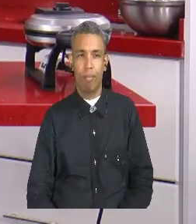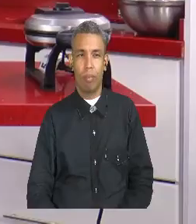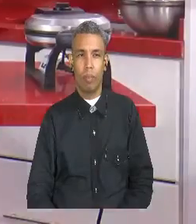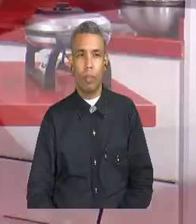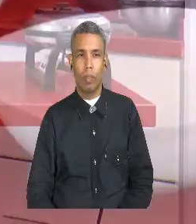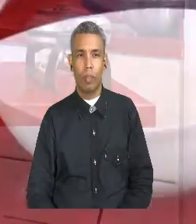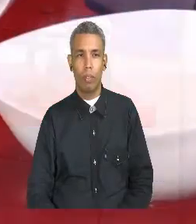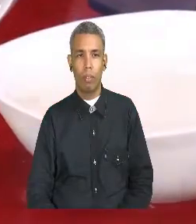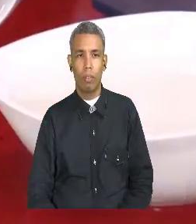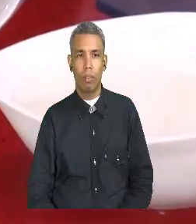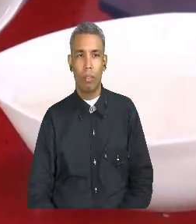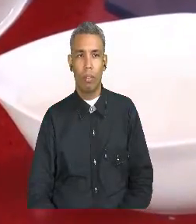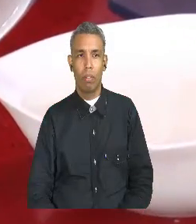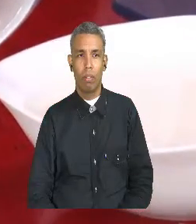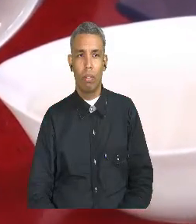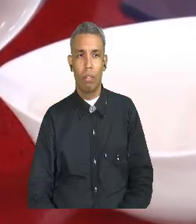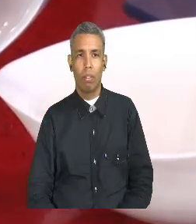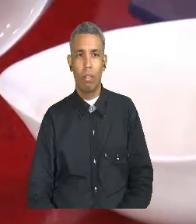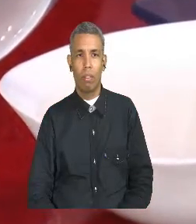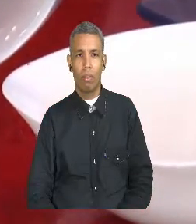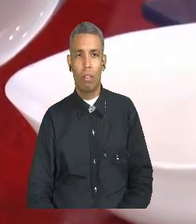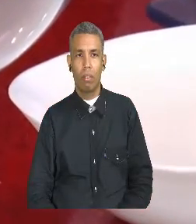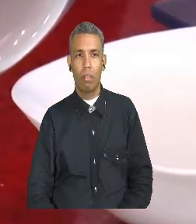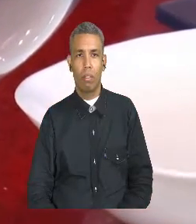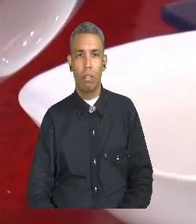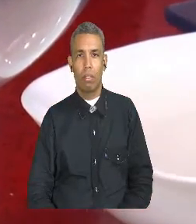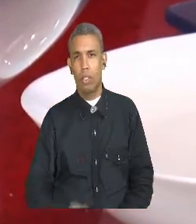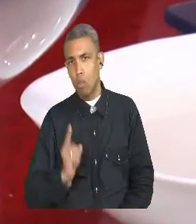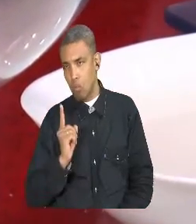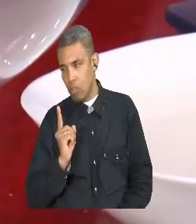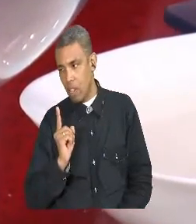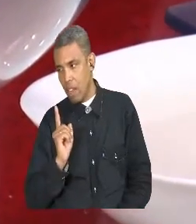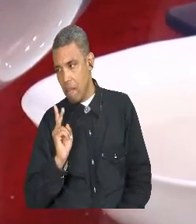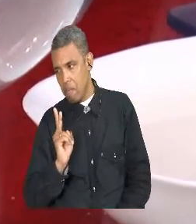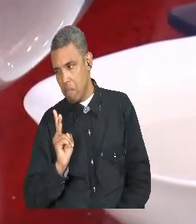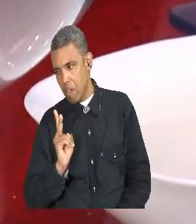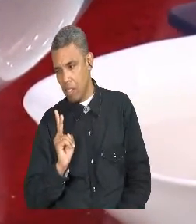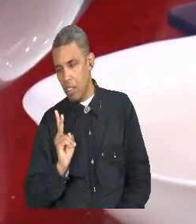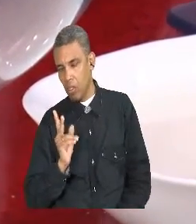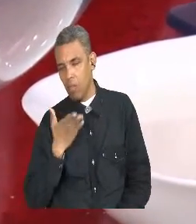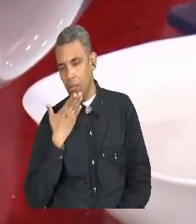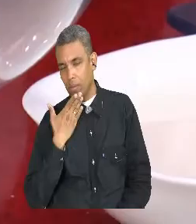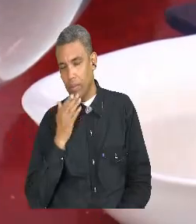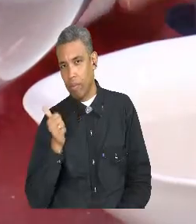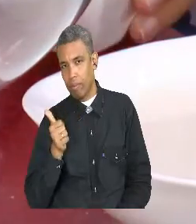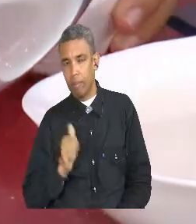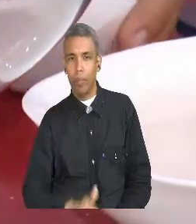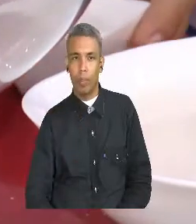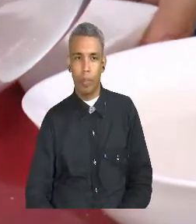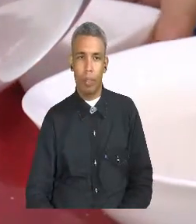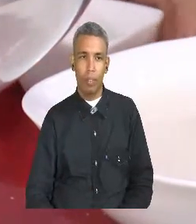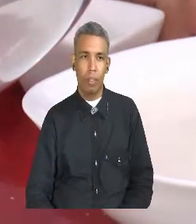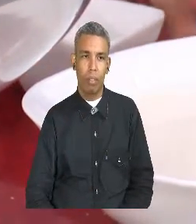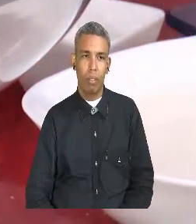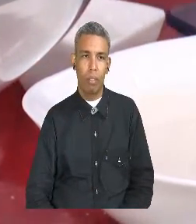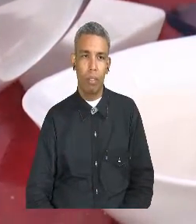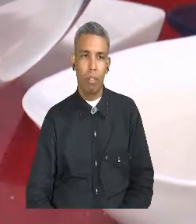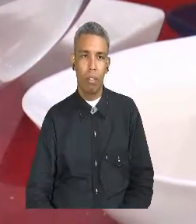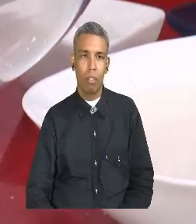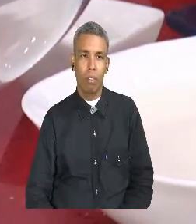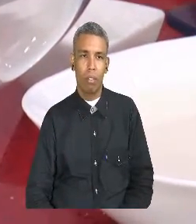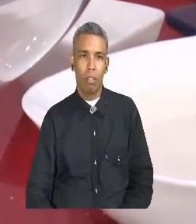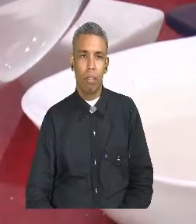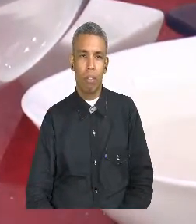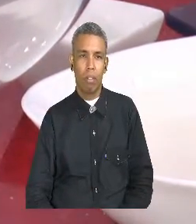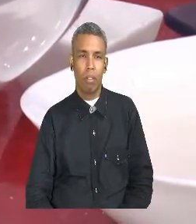Eso. Así. Sí, puede ser. Ajá. Una y más. Así dos. Está bien. ¿Ya? Ok. Bueno, mientras vamos. Tanto, yo quiero irle